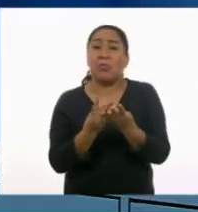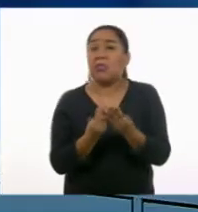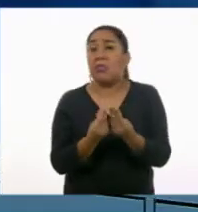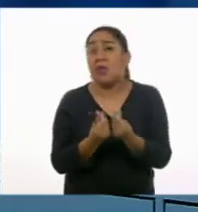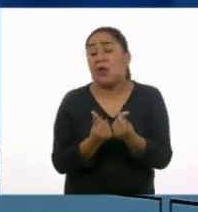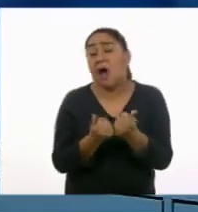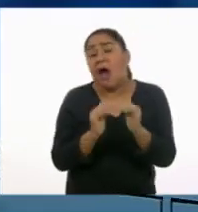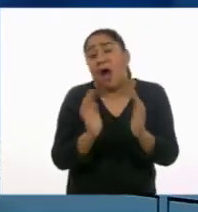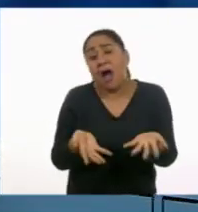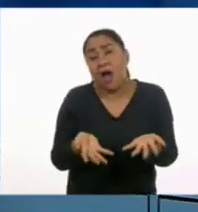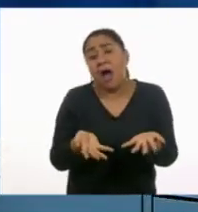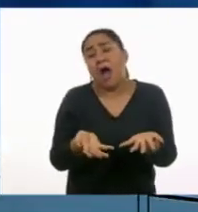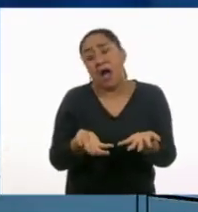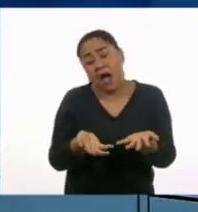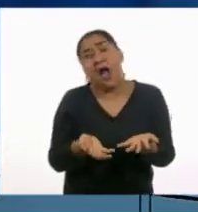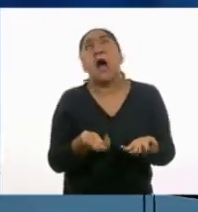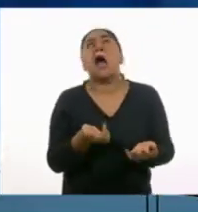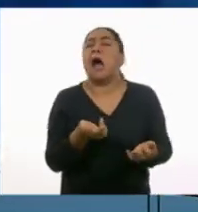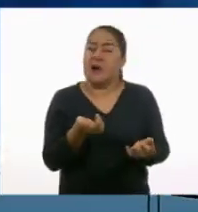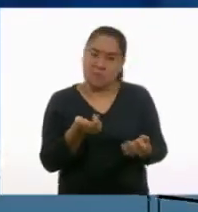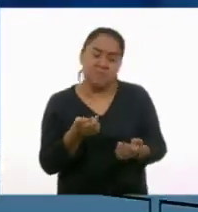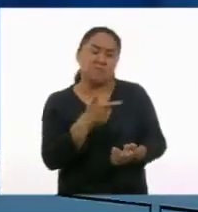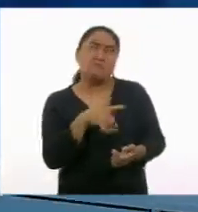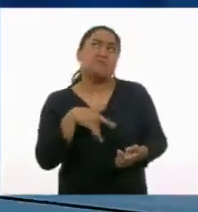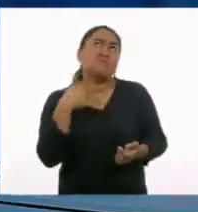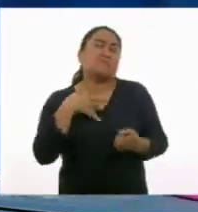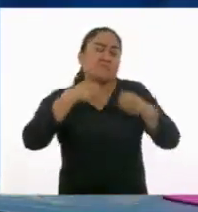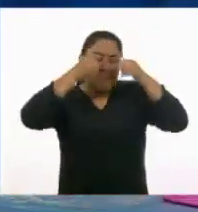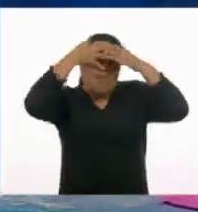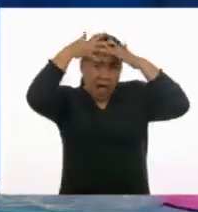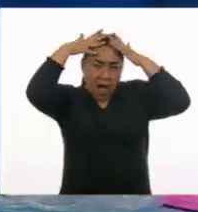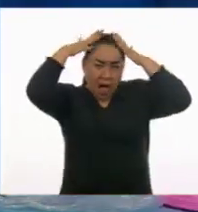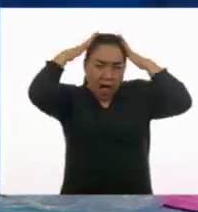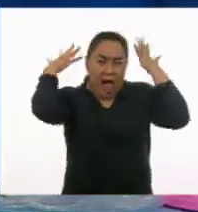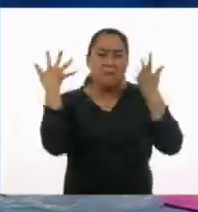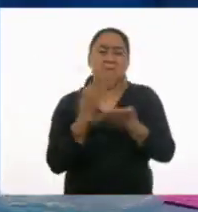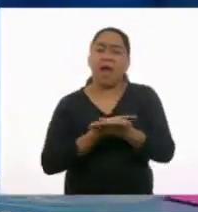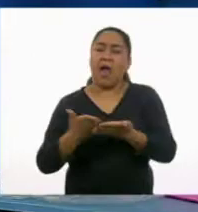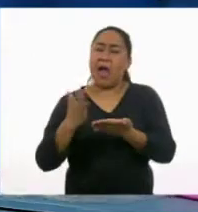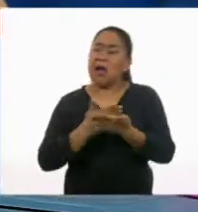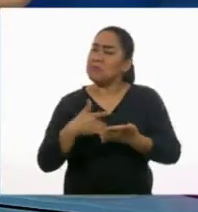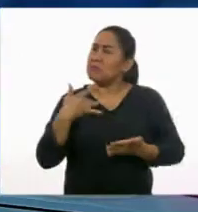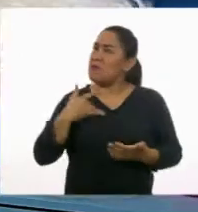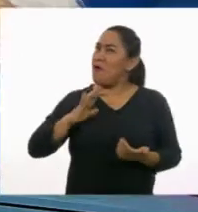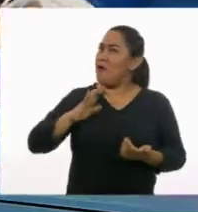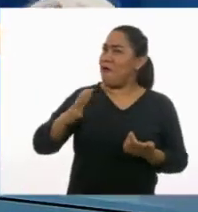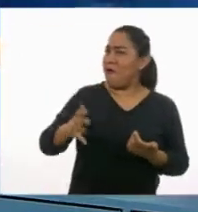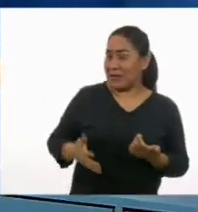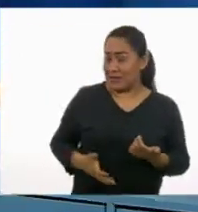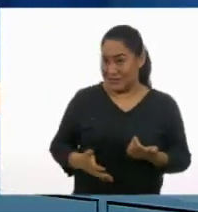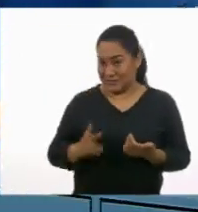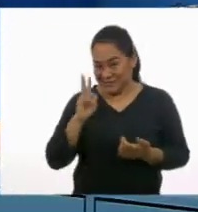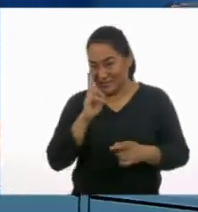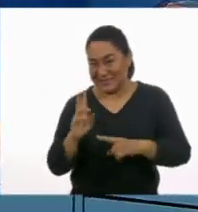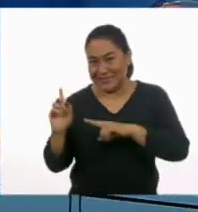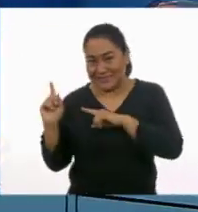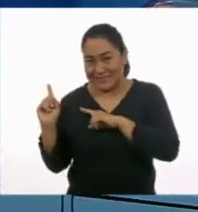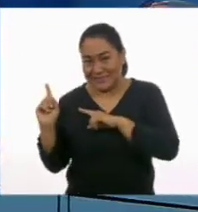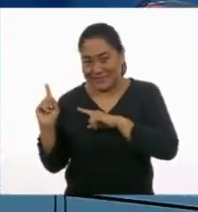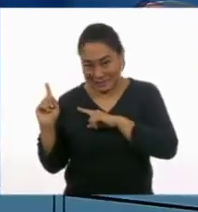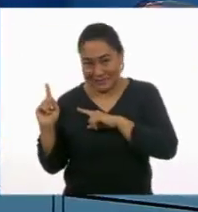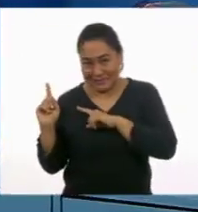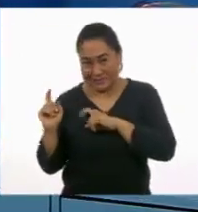el cabello ya no, pero está muy orgullosa de sus canas. Claro, ¿sí? Son muy bonitas. Sí, ah, entonces mira, vamos a hacer una